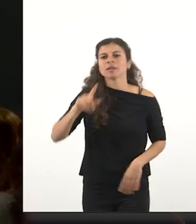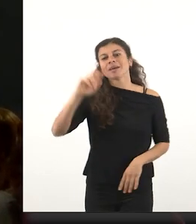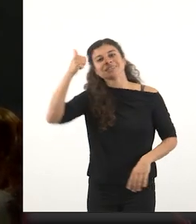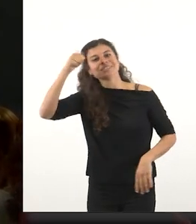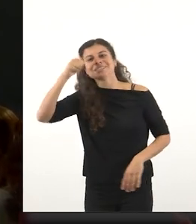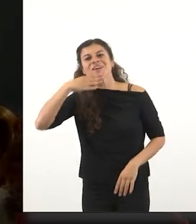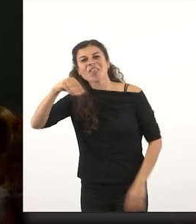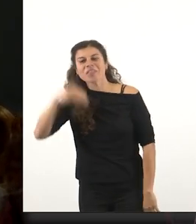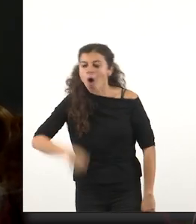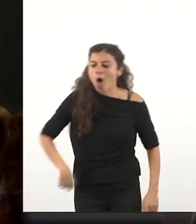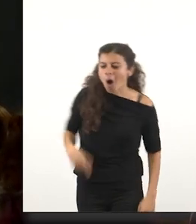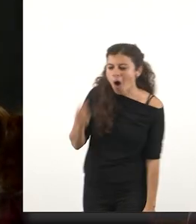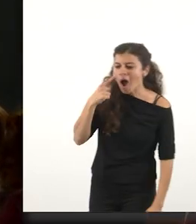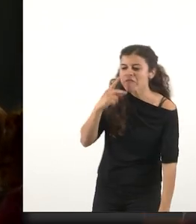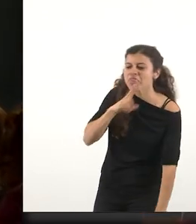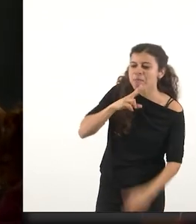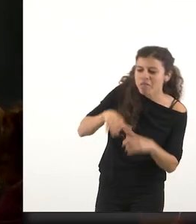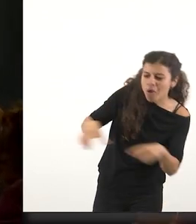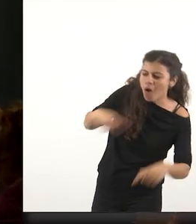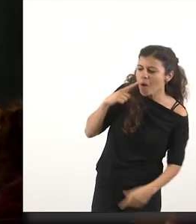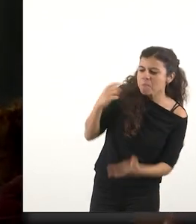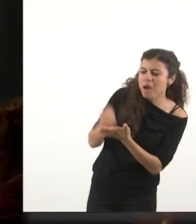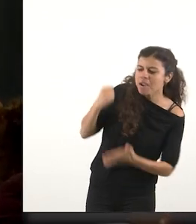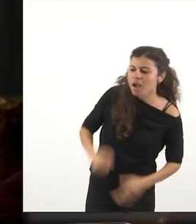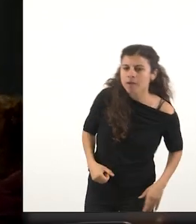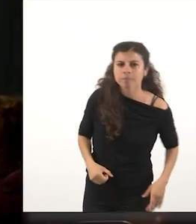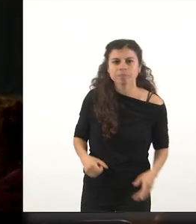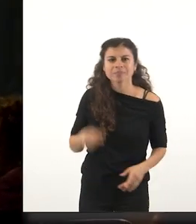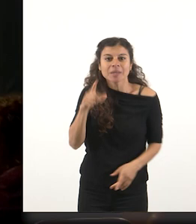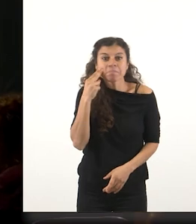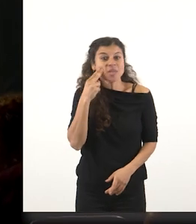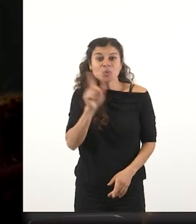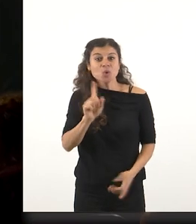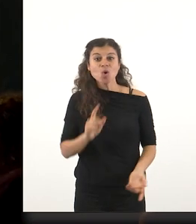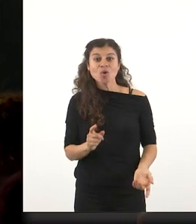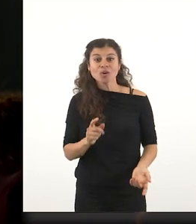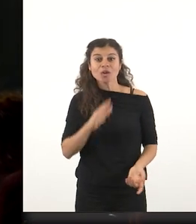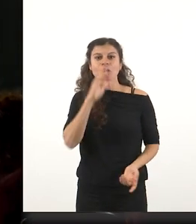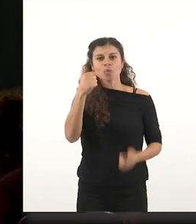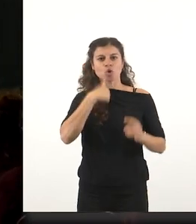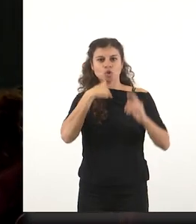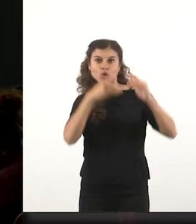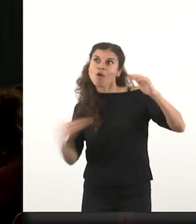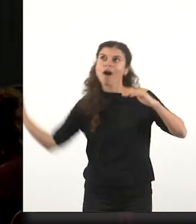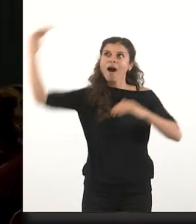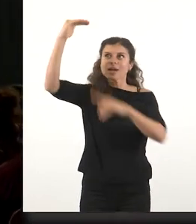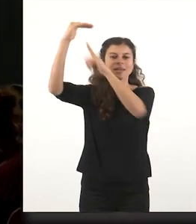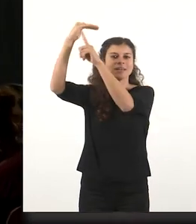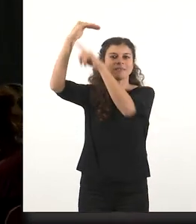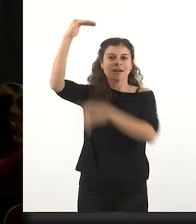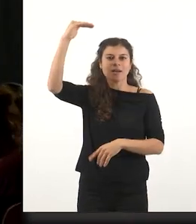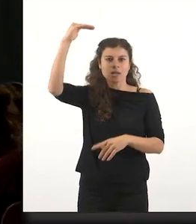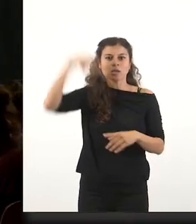para acá. A ver cómo lleva las nalgas esas que lleva. A ver, enséñamela, profe. Porque a ellos no les intimido. Porque me pongo en ese lugar y trabajando